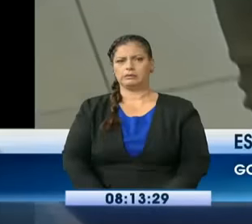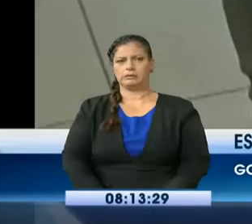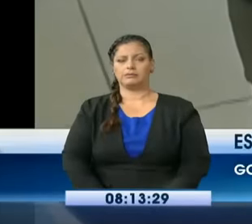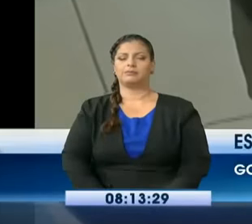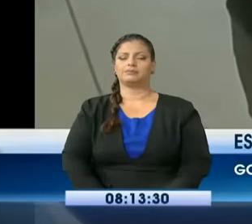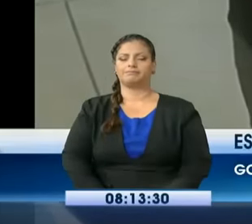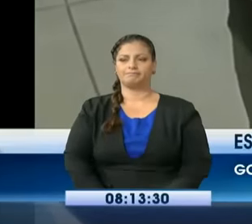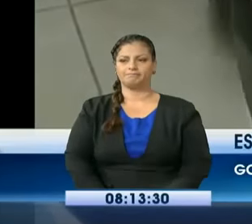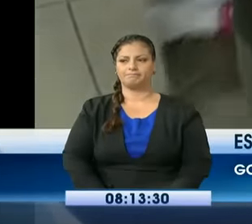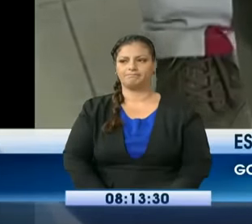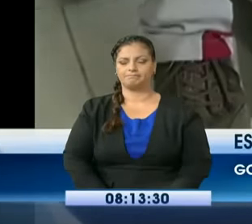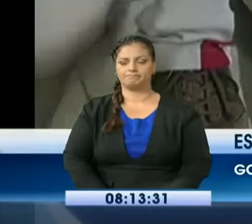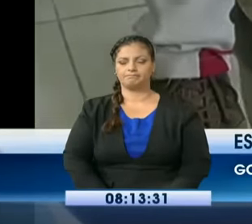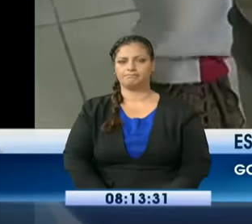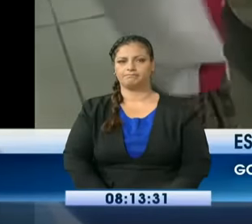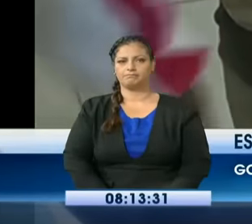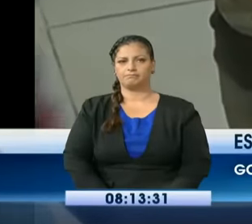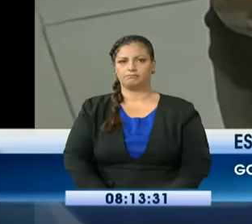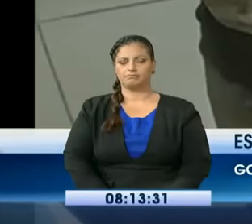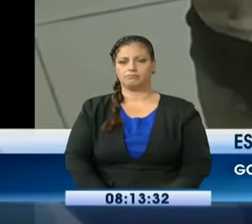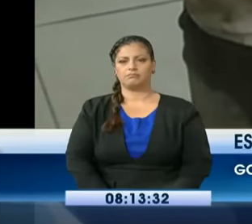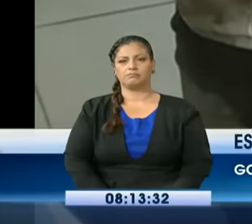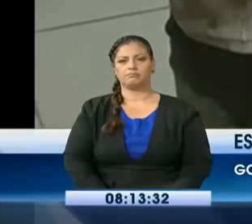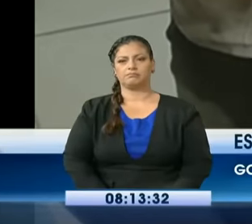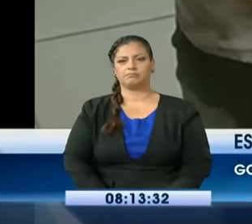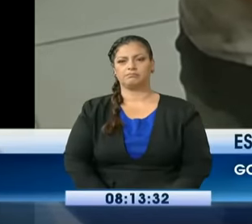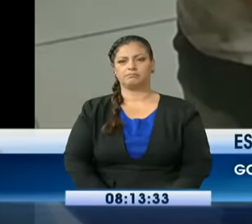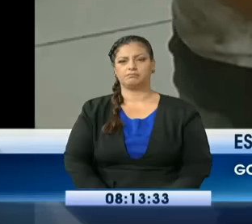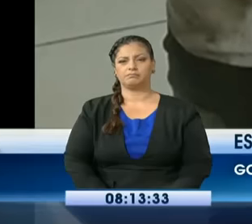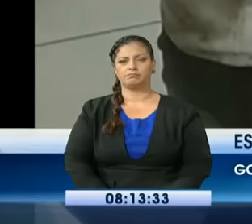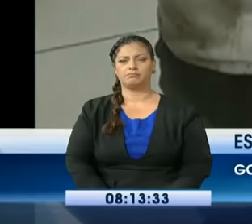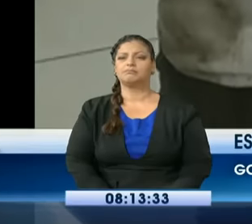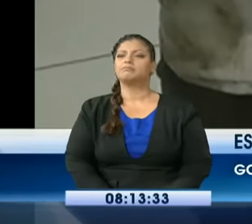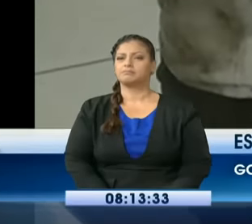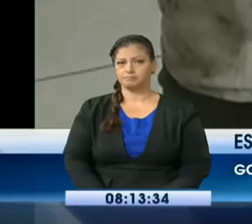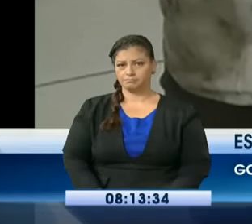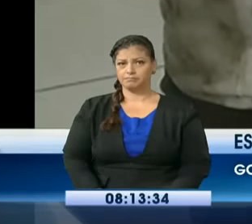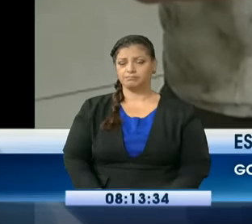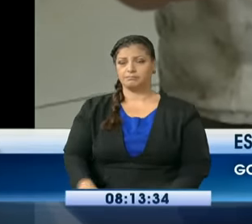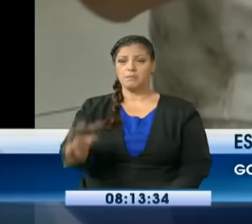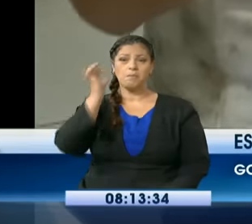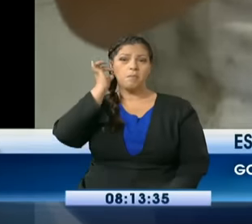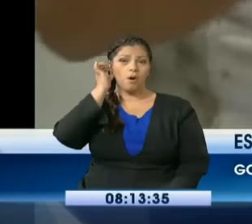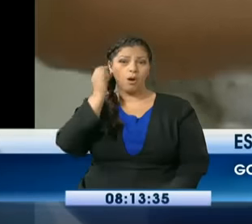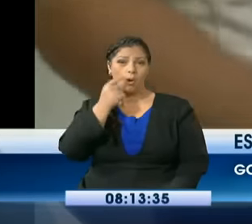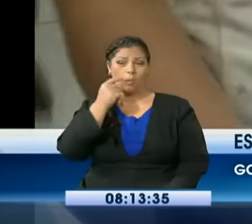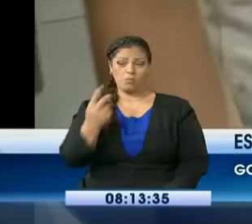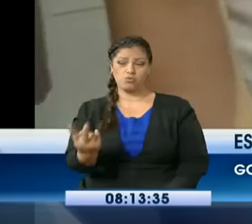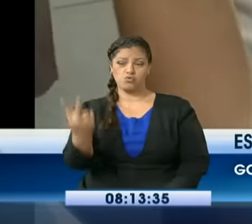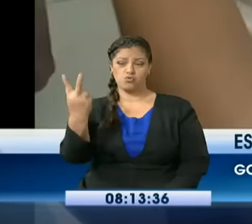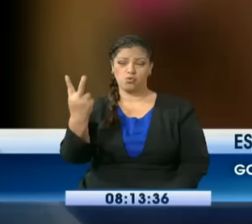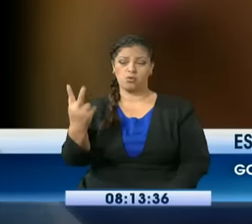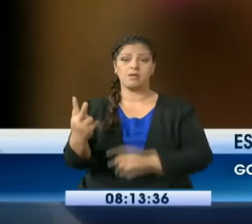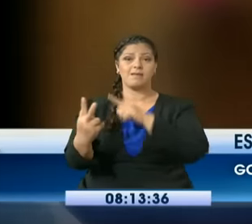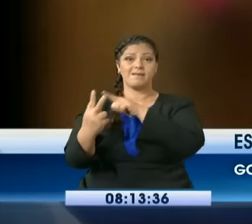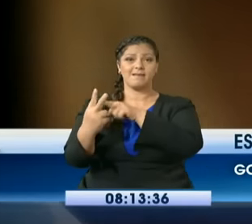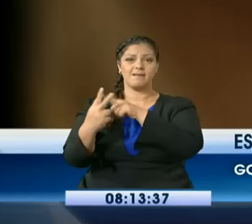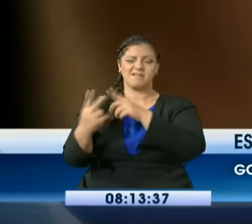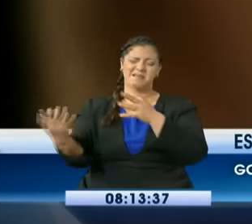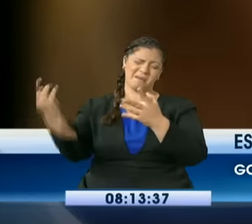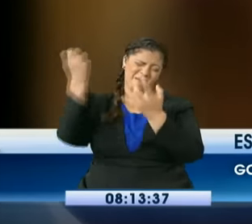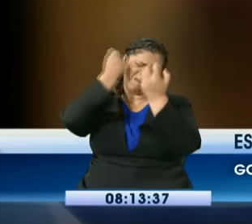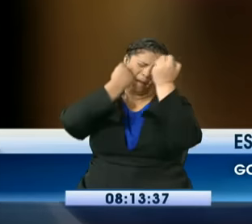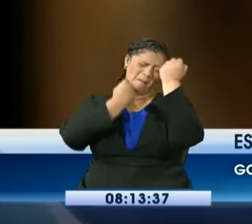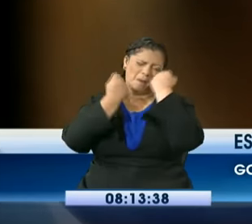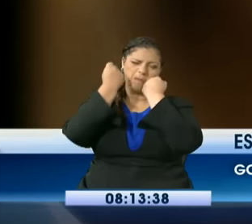salvajemente agredida. Me cogió el chico, me agarró y me... para que la chica me golpeara, para que me rayara la cara. Pero yo no sé